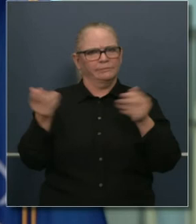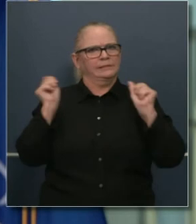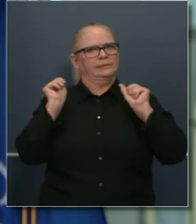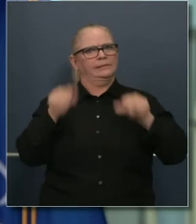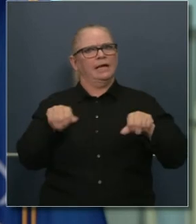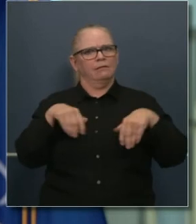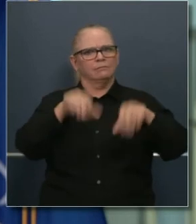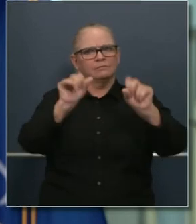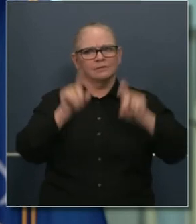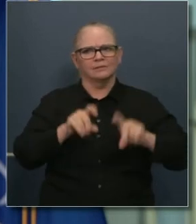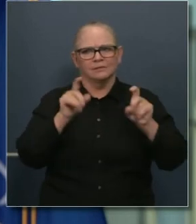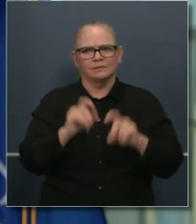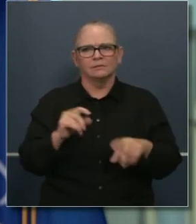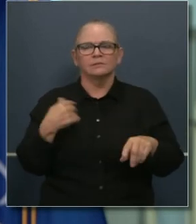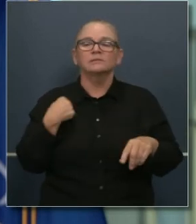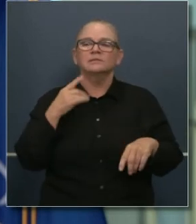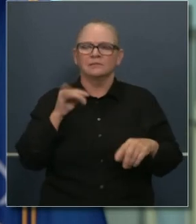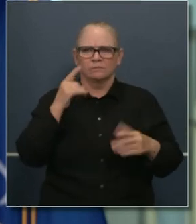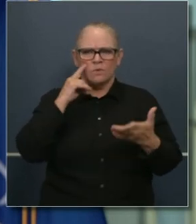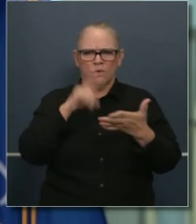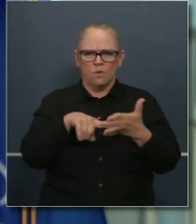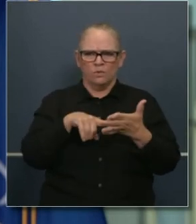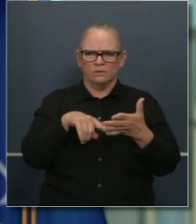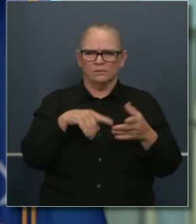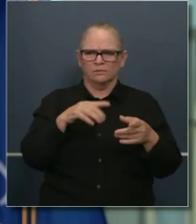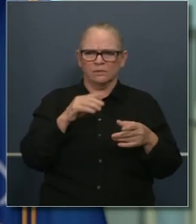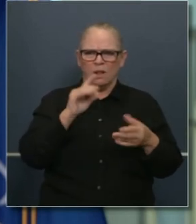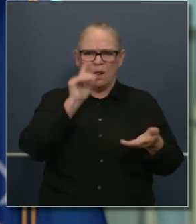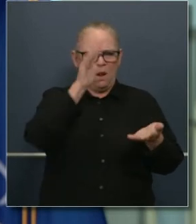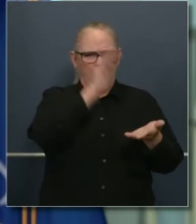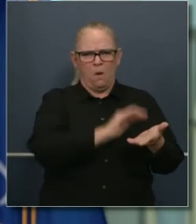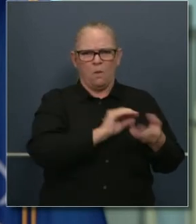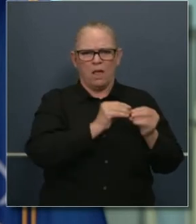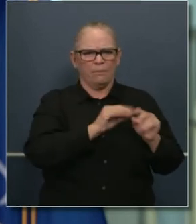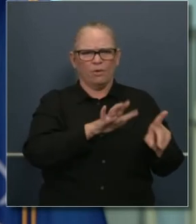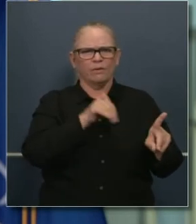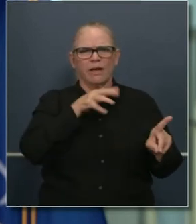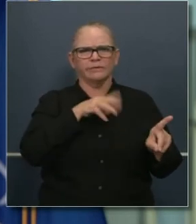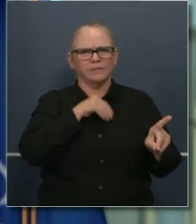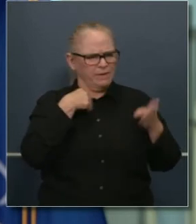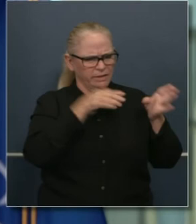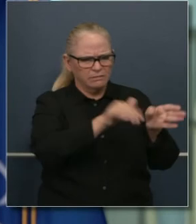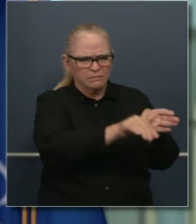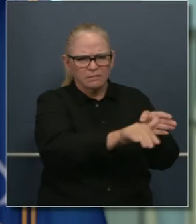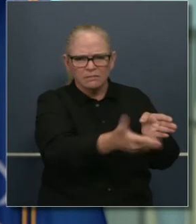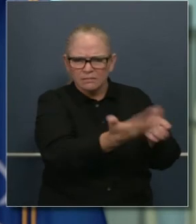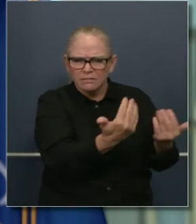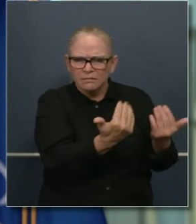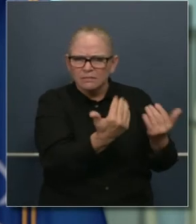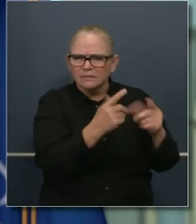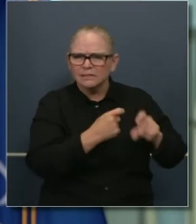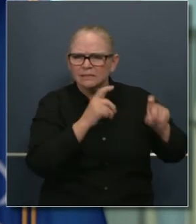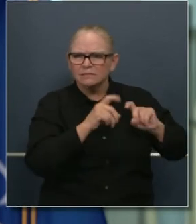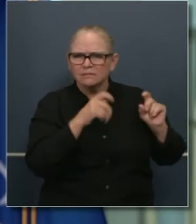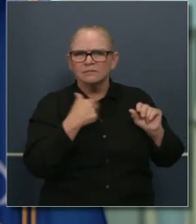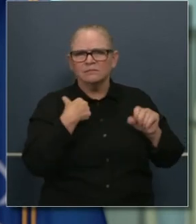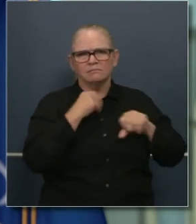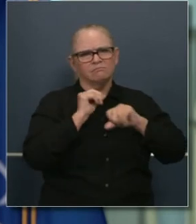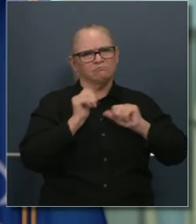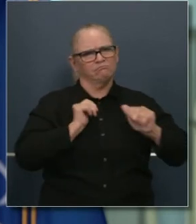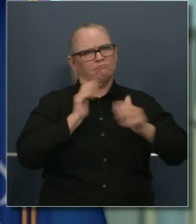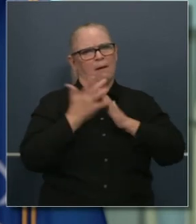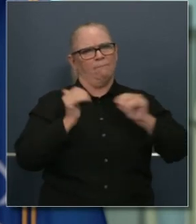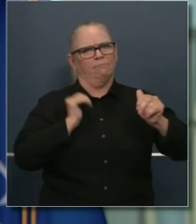algunos ya lo han hecho han hecho progreso increíble de muchas formas muchos condados lo han hecho pero esperamos que seguiremos viendo